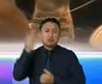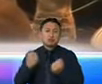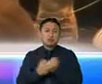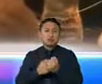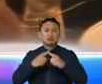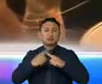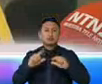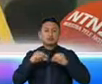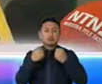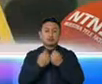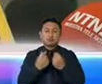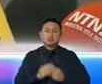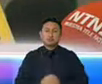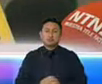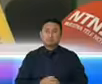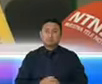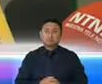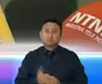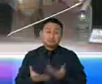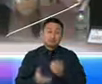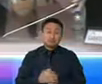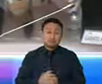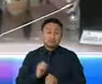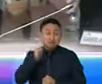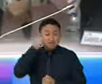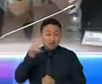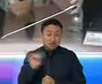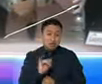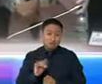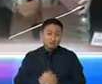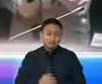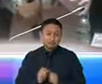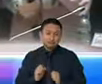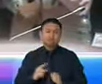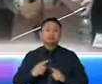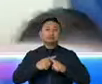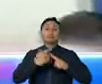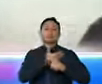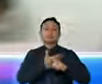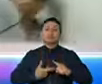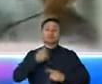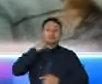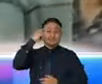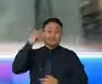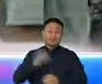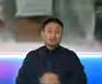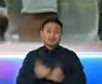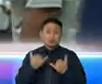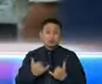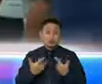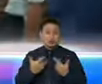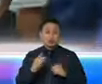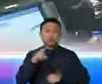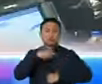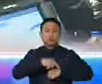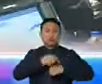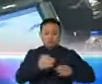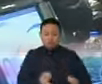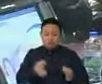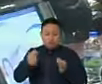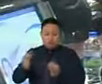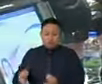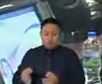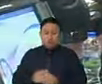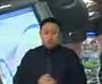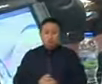sus excoidearios. Puede ser un indicio de lo que ocurra mañana. En todo caso, el expresidente Rafael Correa recibe oxígeno al menos por un día más.